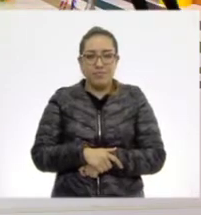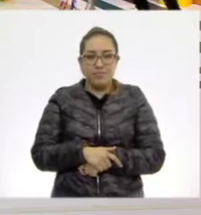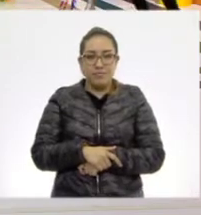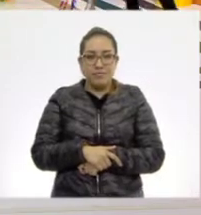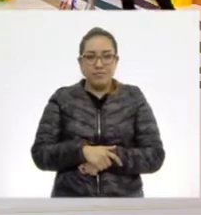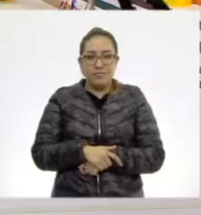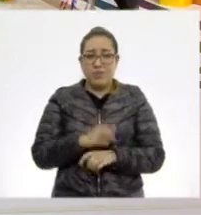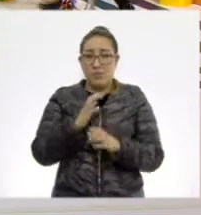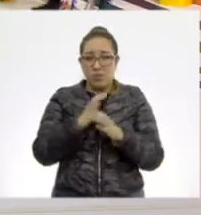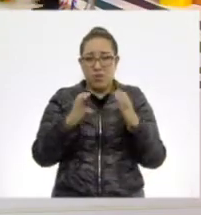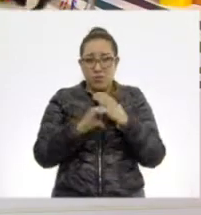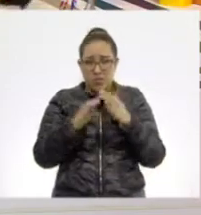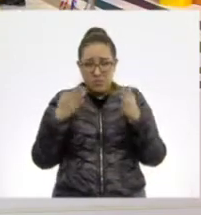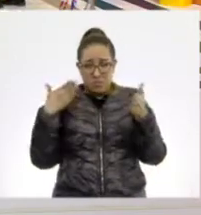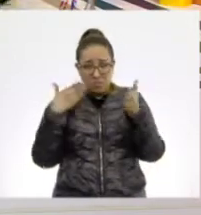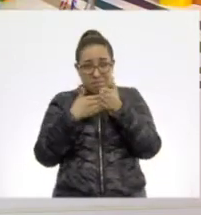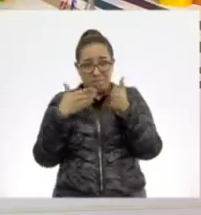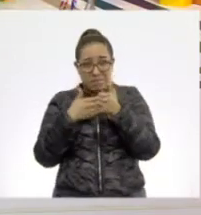Objeto. No.